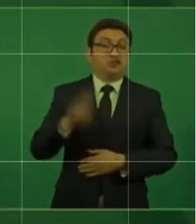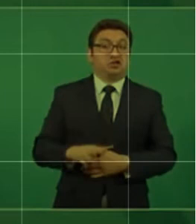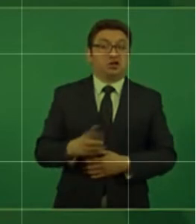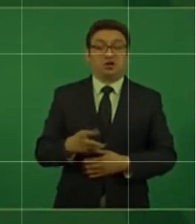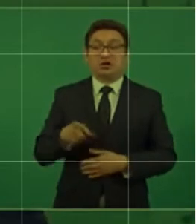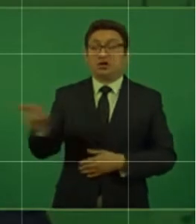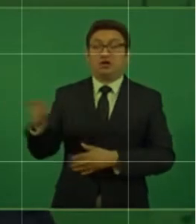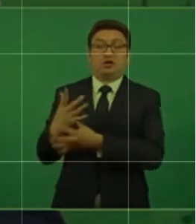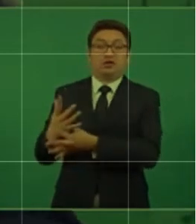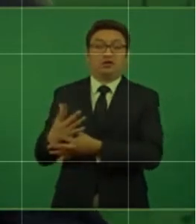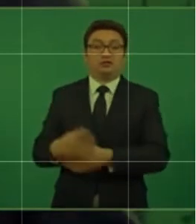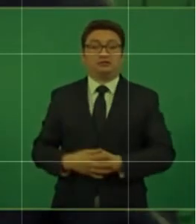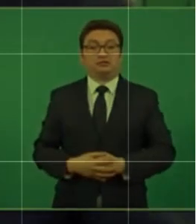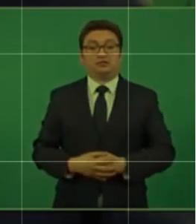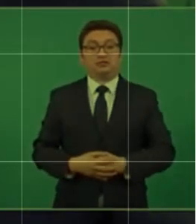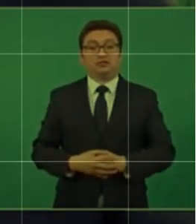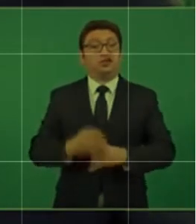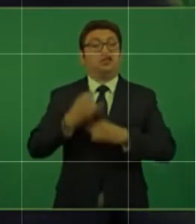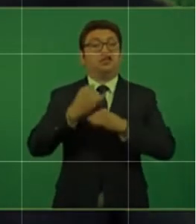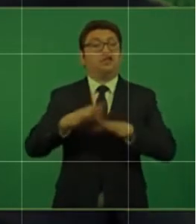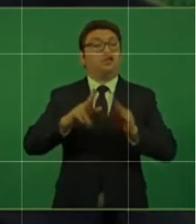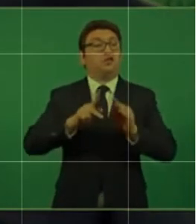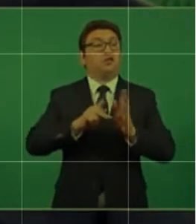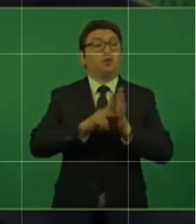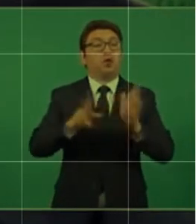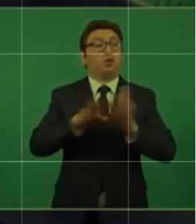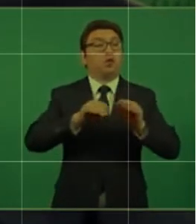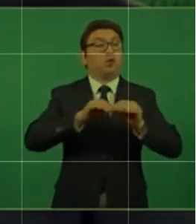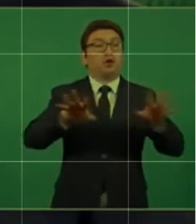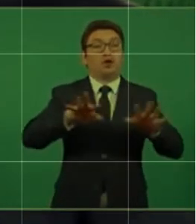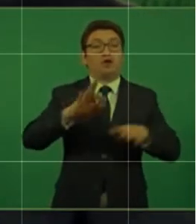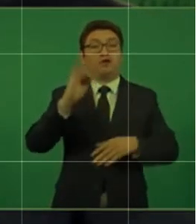cualquier noticia falsa.